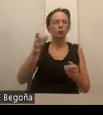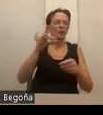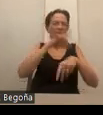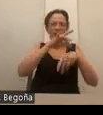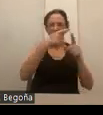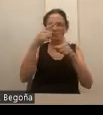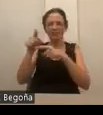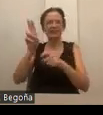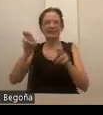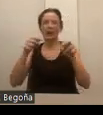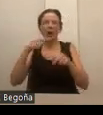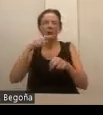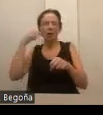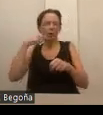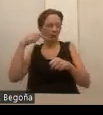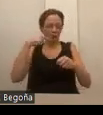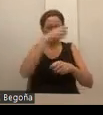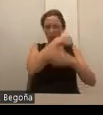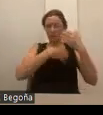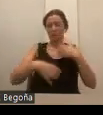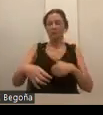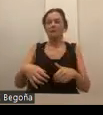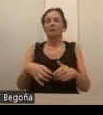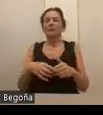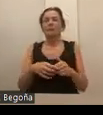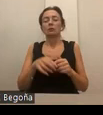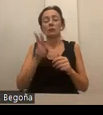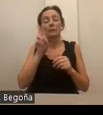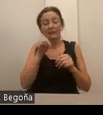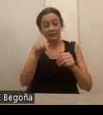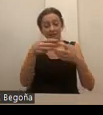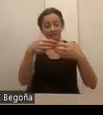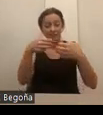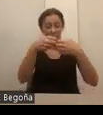Bueno, pues en este enlace que veis aquí es de una asociación